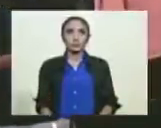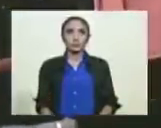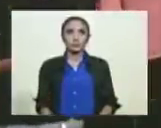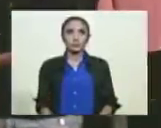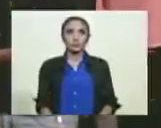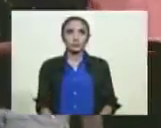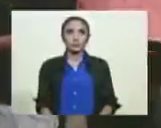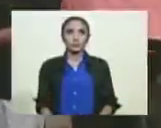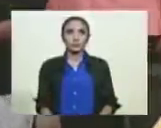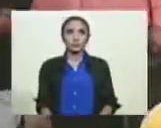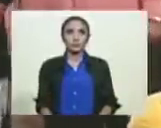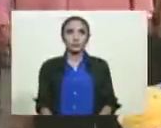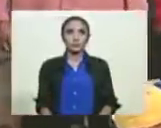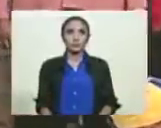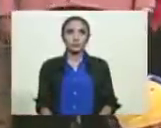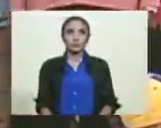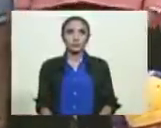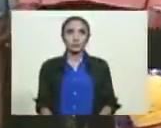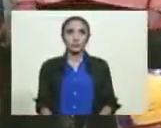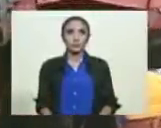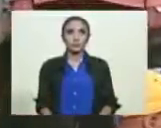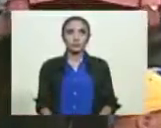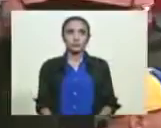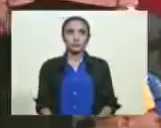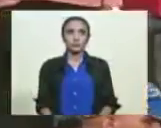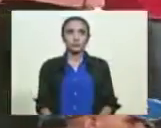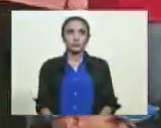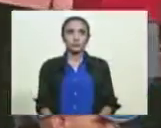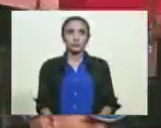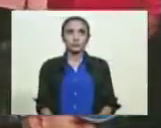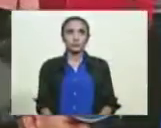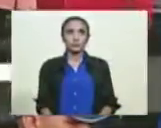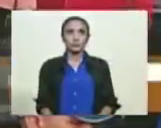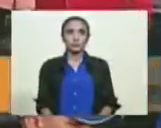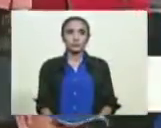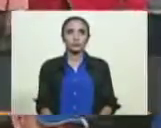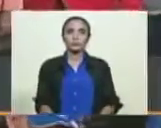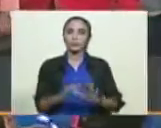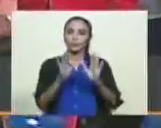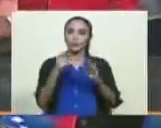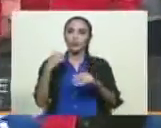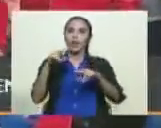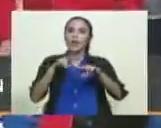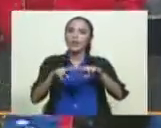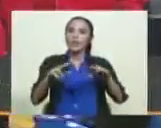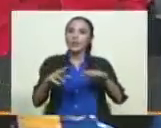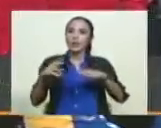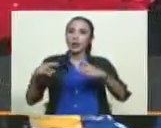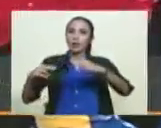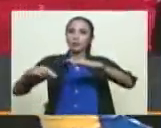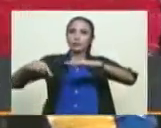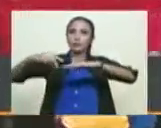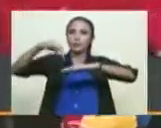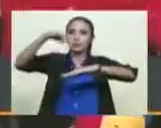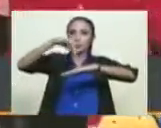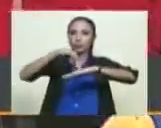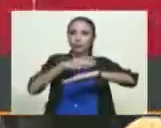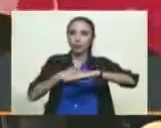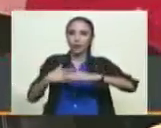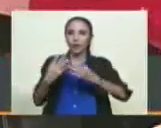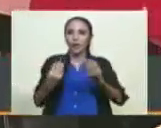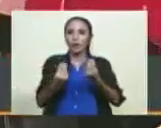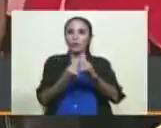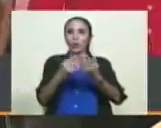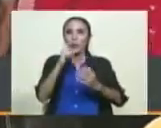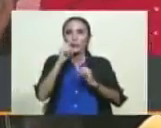quiere subir para acá. Un momento, por favor. Baja un poquitico la pancarta. Hola, nené. Que Dios